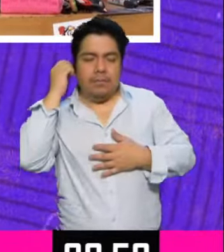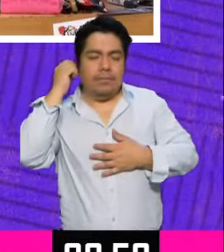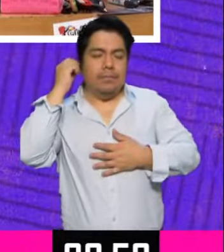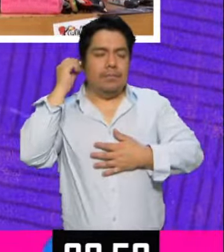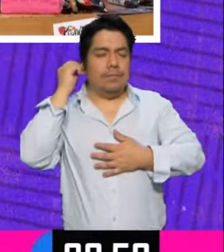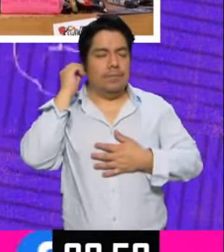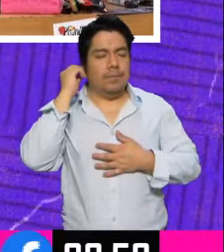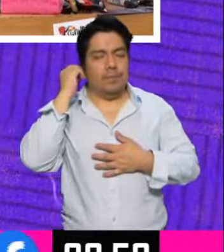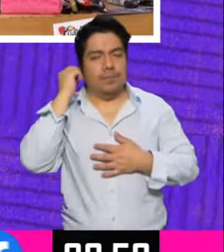ti Arturito